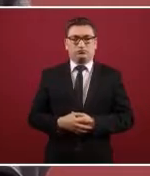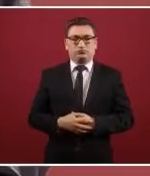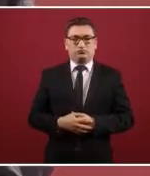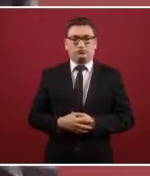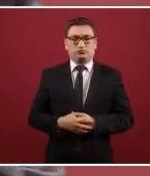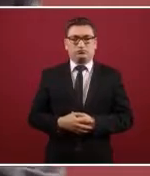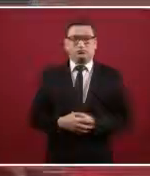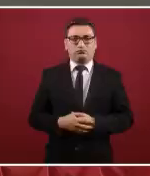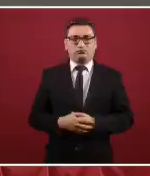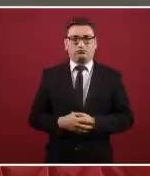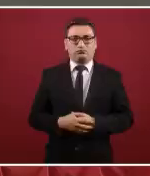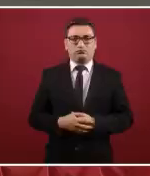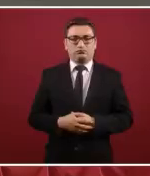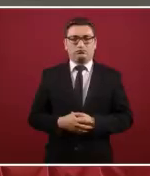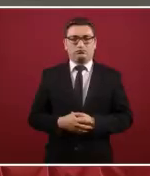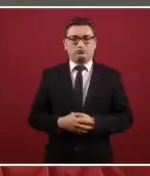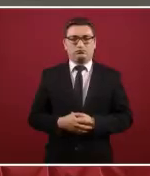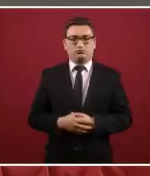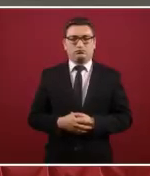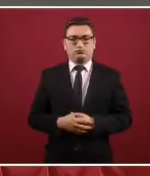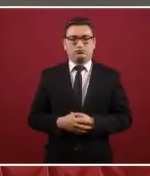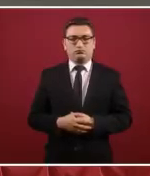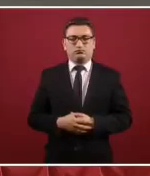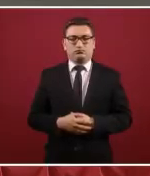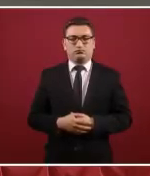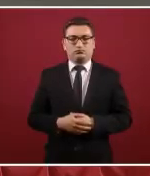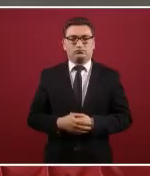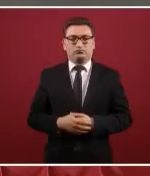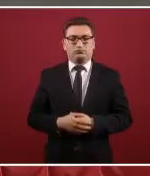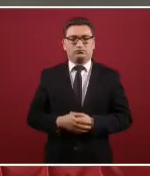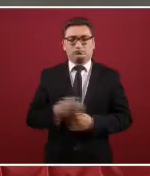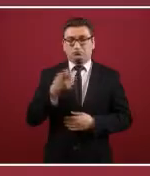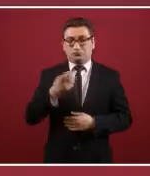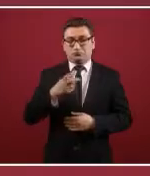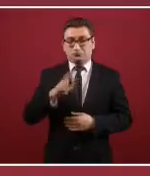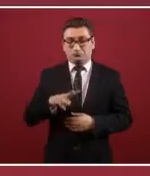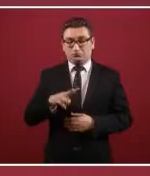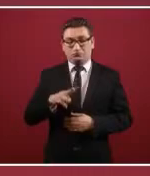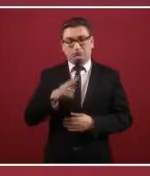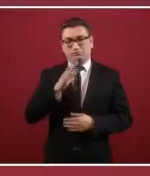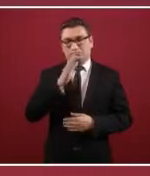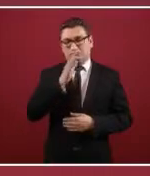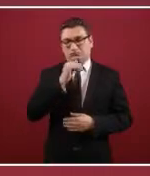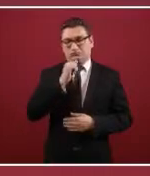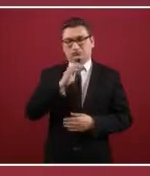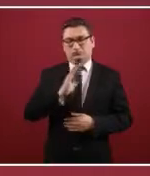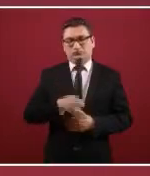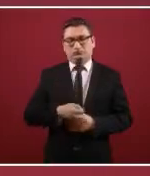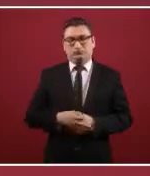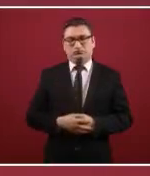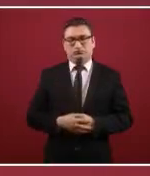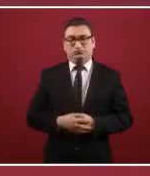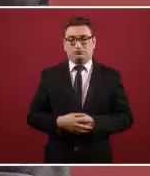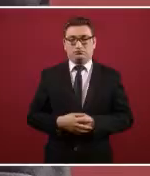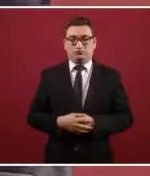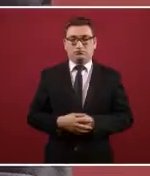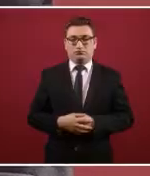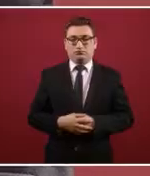Estas cosas, de ser ciertas, no se pueden tolerar.